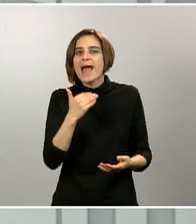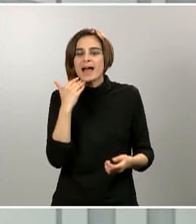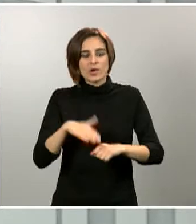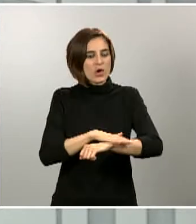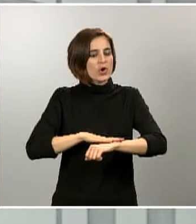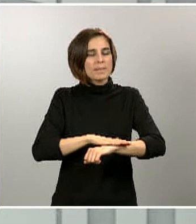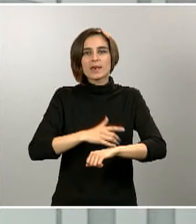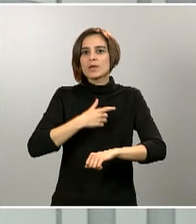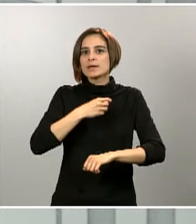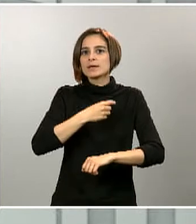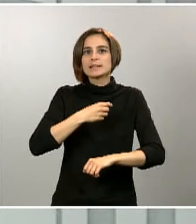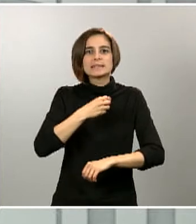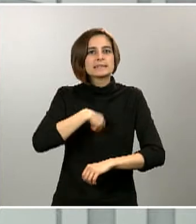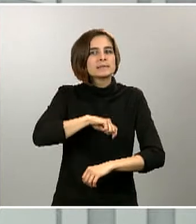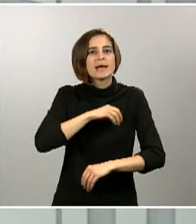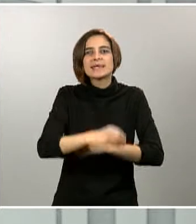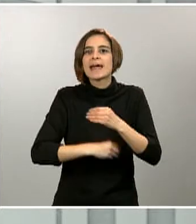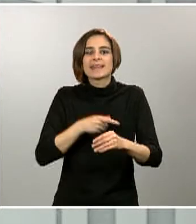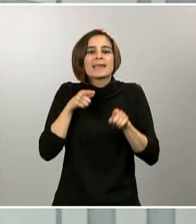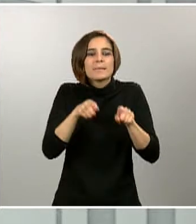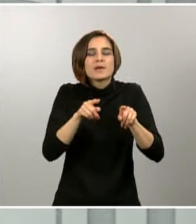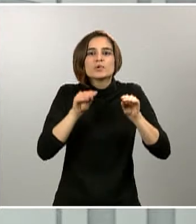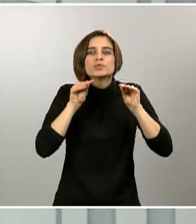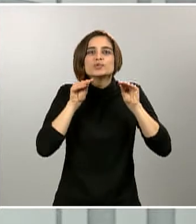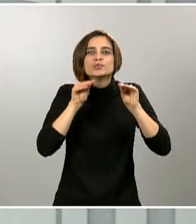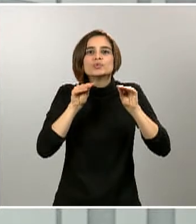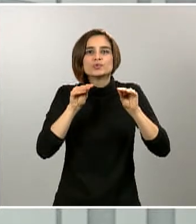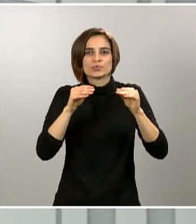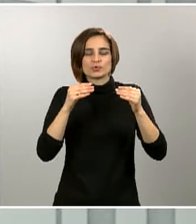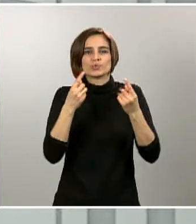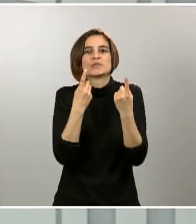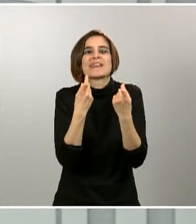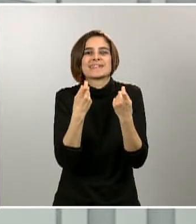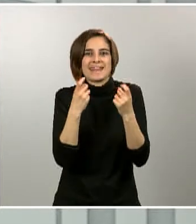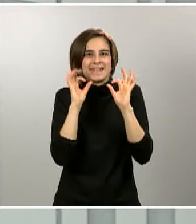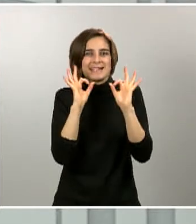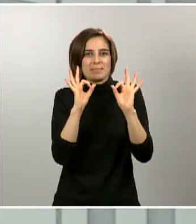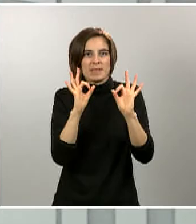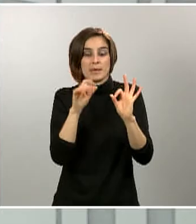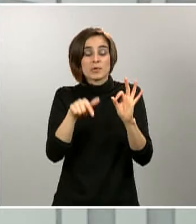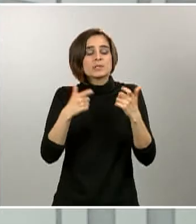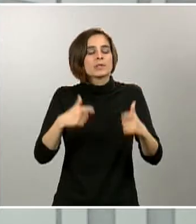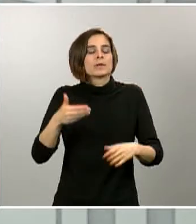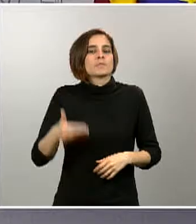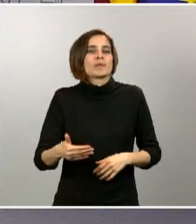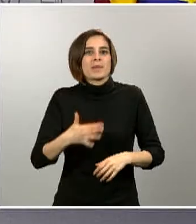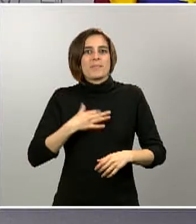marco de la especificidad de este sector tremendamente importante, insistimos, para el avance en derechos y libertades. Vamos ahora al turno de